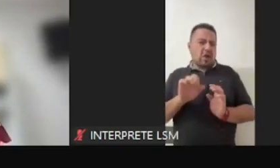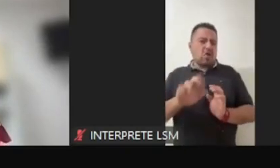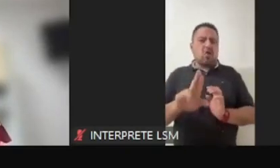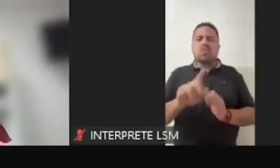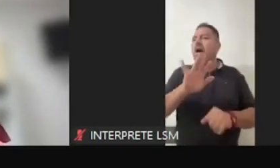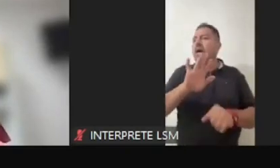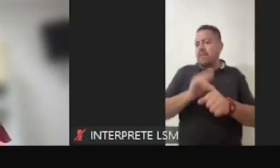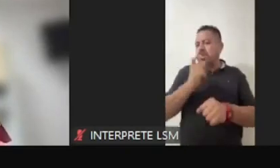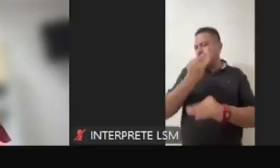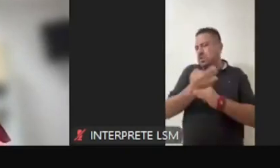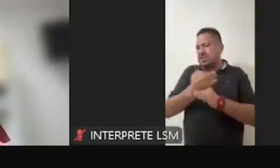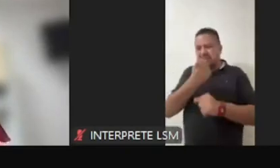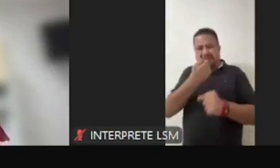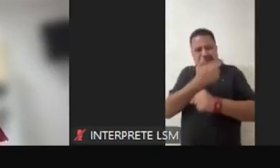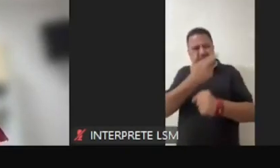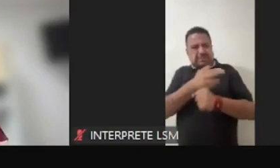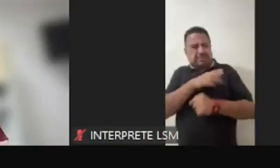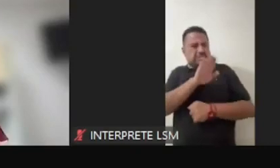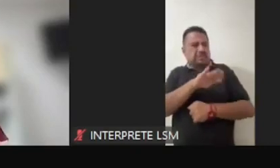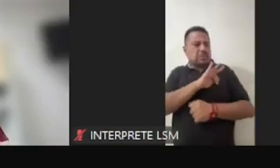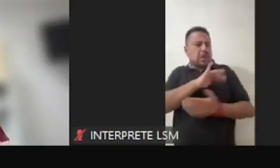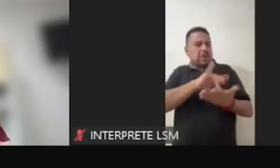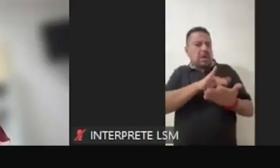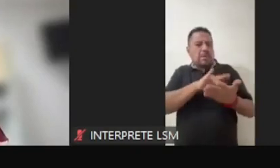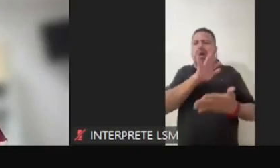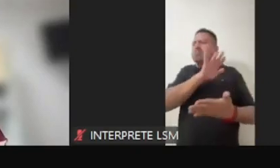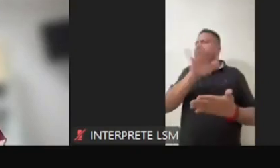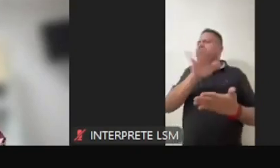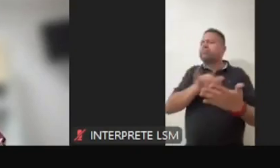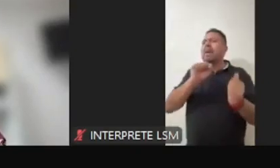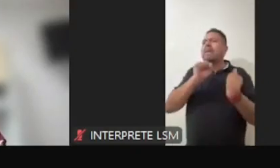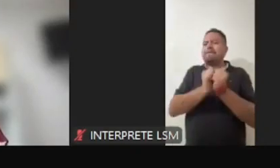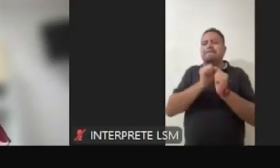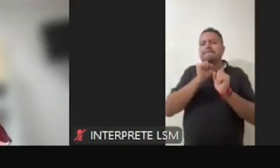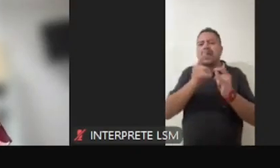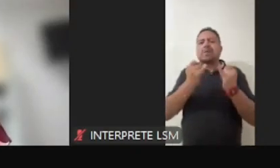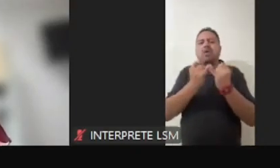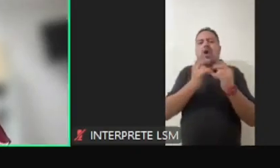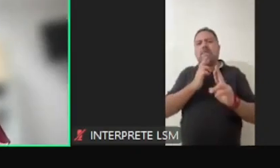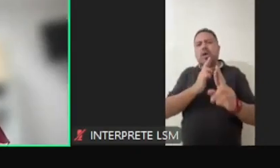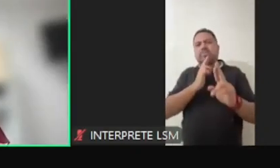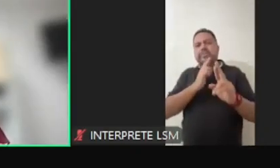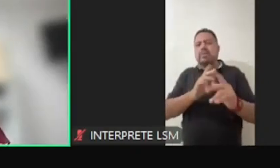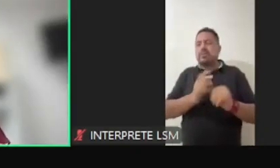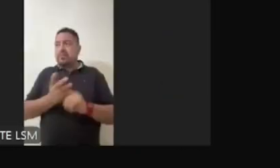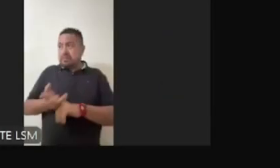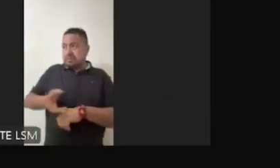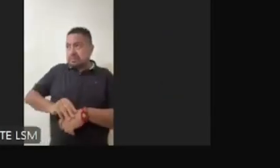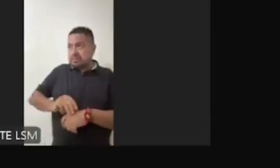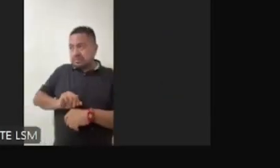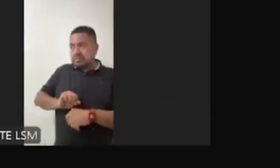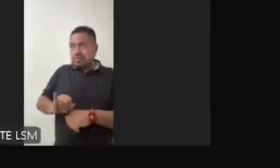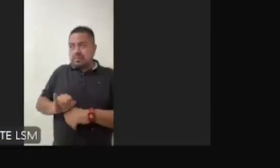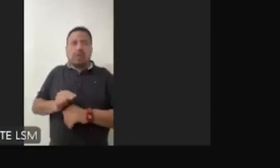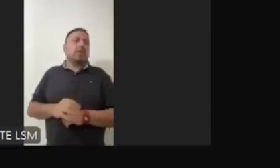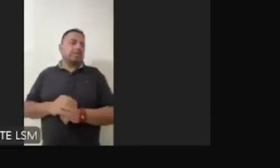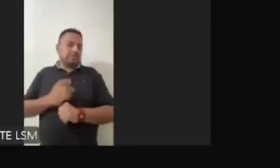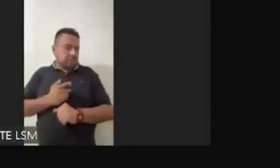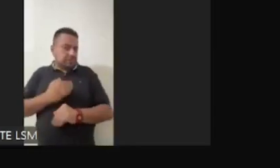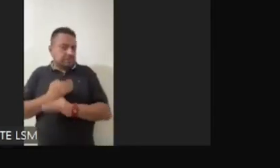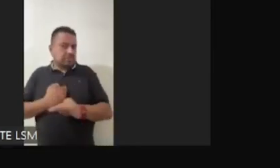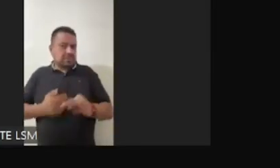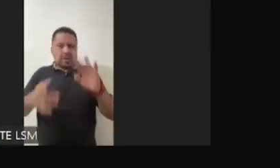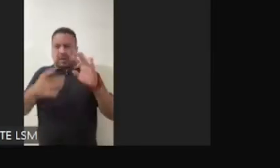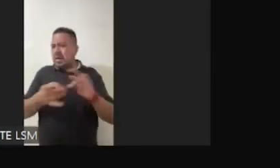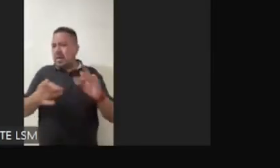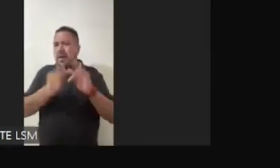solicito secretaria general nos apoye con la cuenta de resolutivos del mismo con laor del pleno Me permito dar cuenta